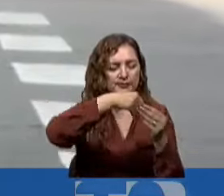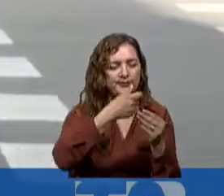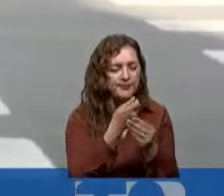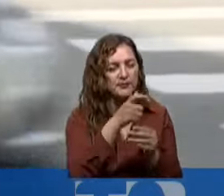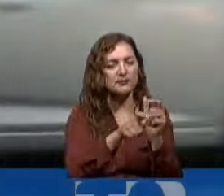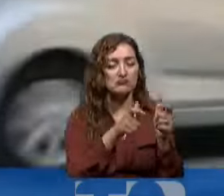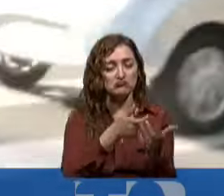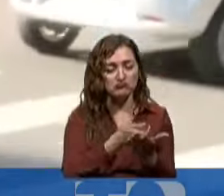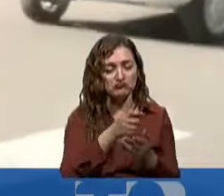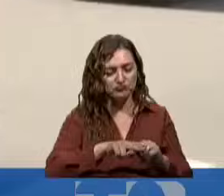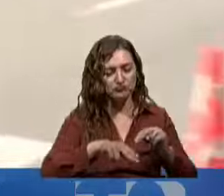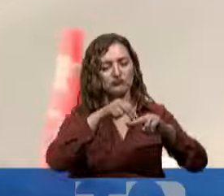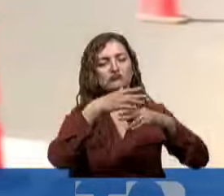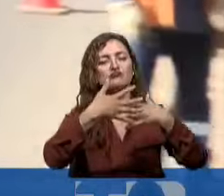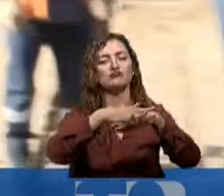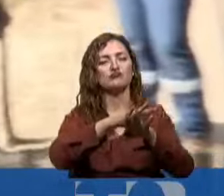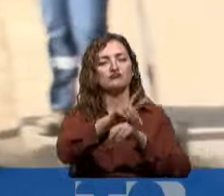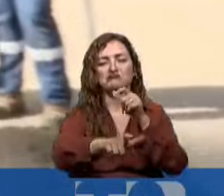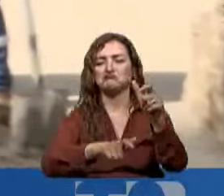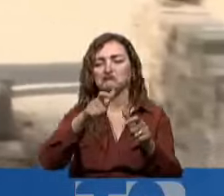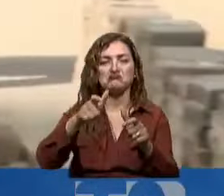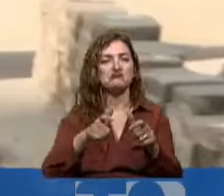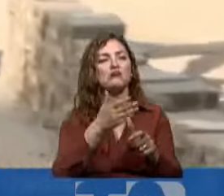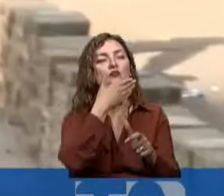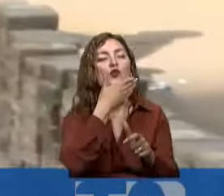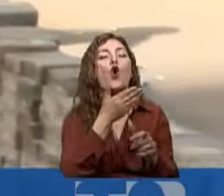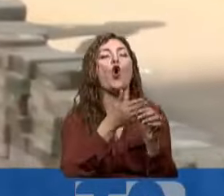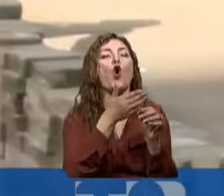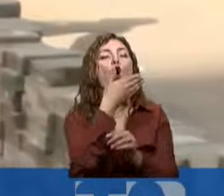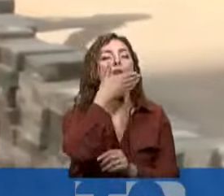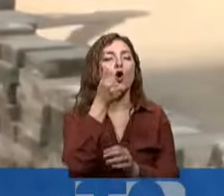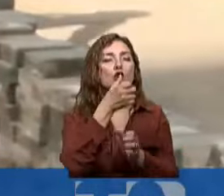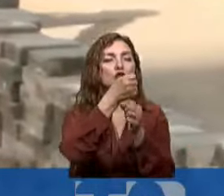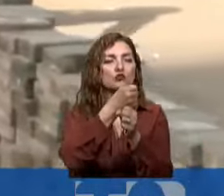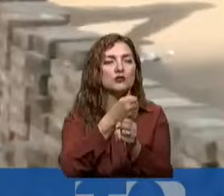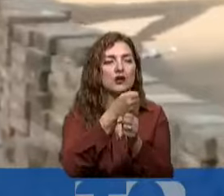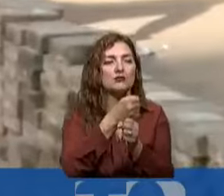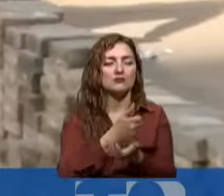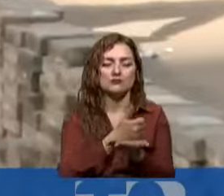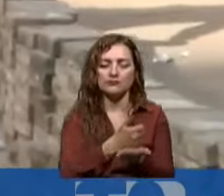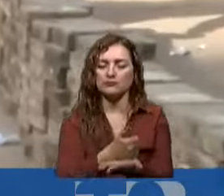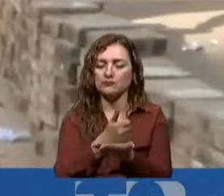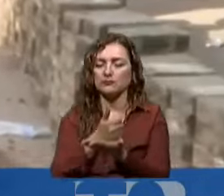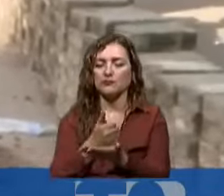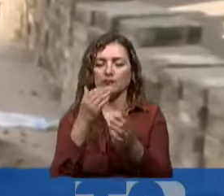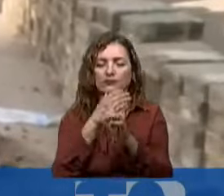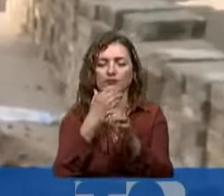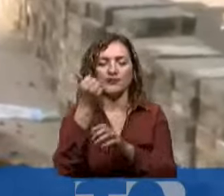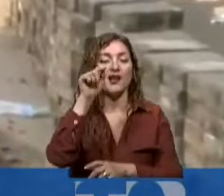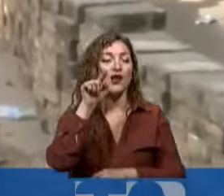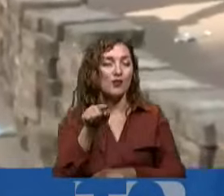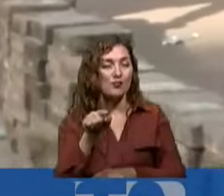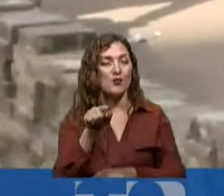los ciudadanos, obras integrales hacia los ciudadanos con la finalidad de mejorar la seguridad vial y beneficiar. Tenemos estimado que